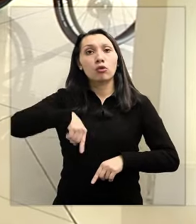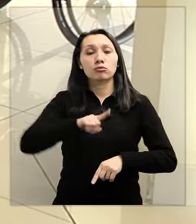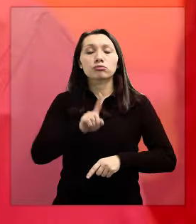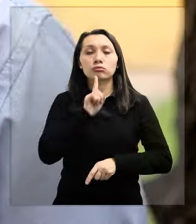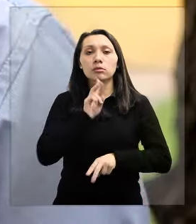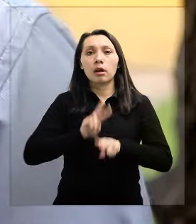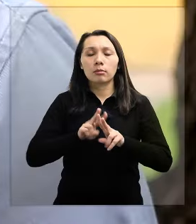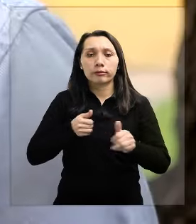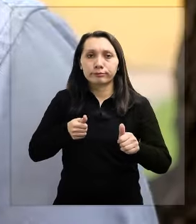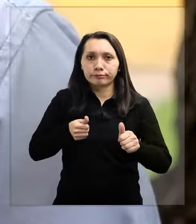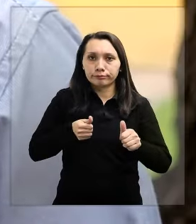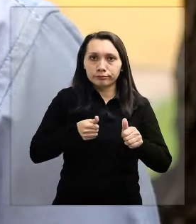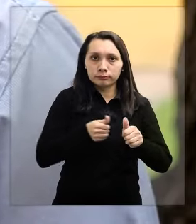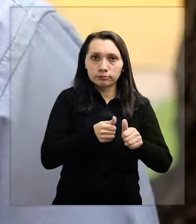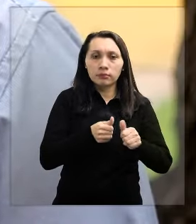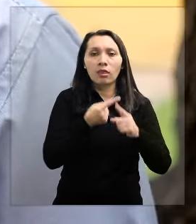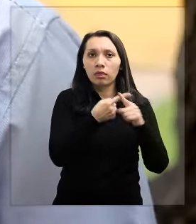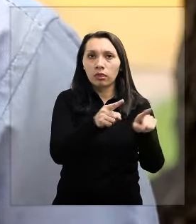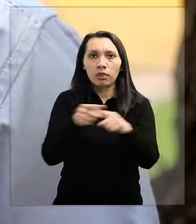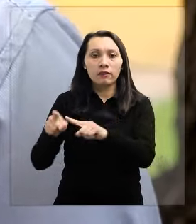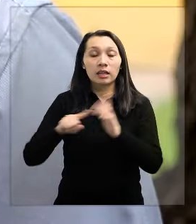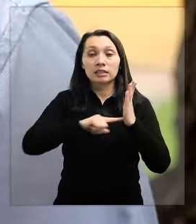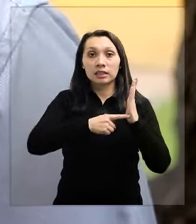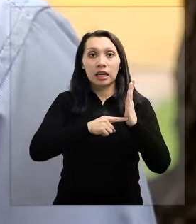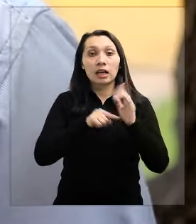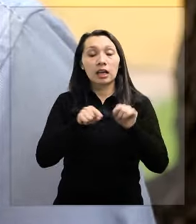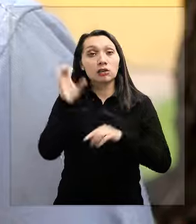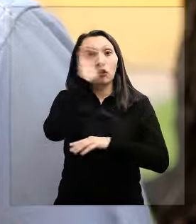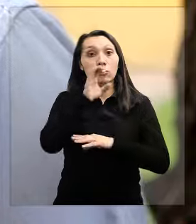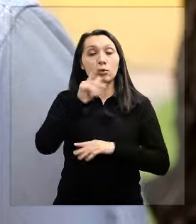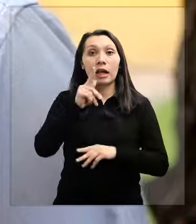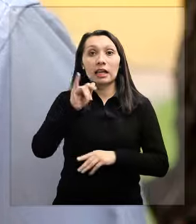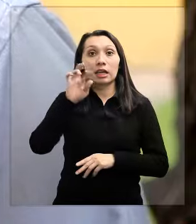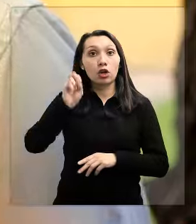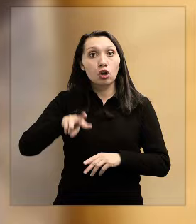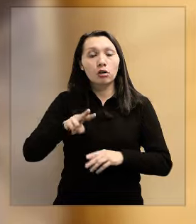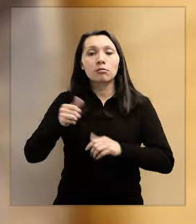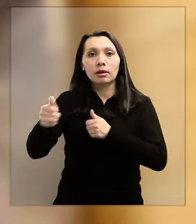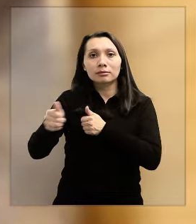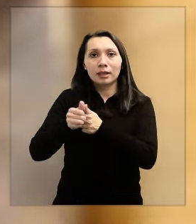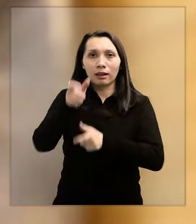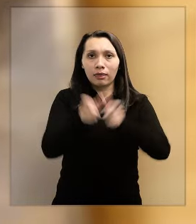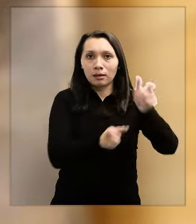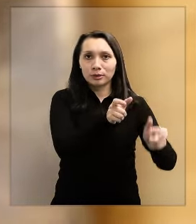estamos acercando las diversas tecnologías, y eso es lo que busca Quirón, a la gente.